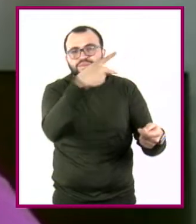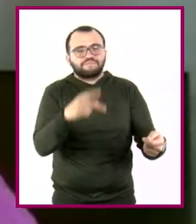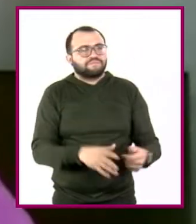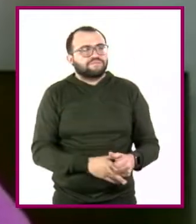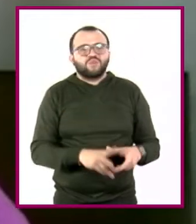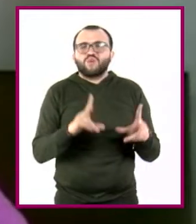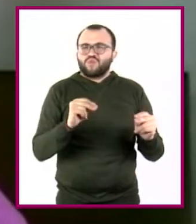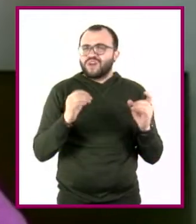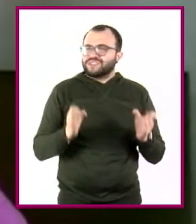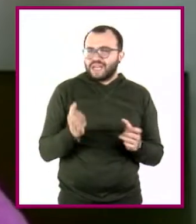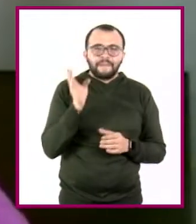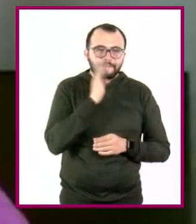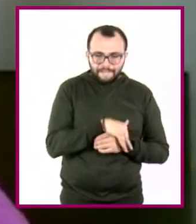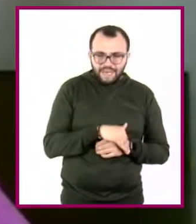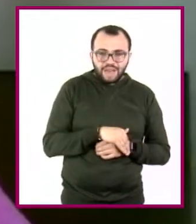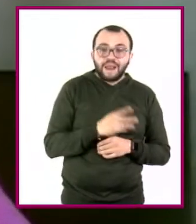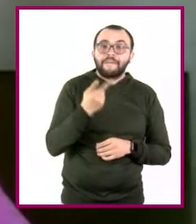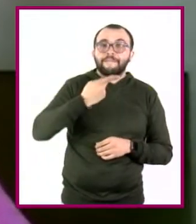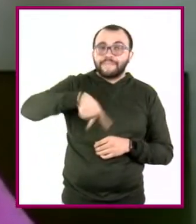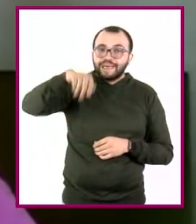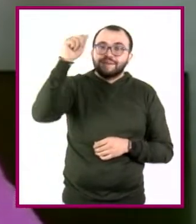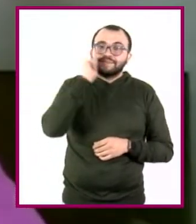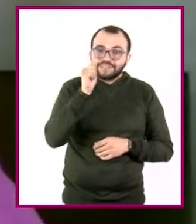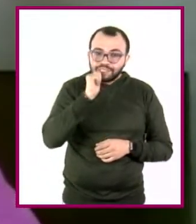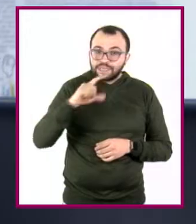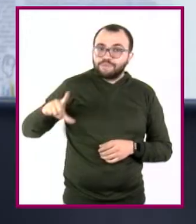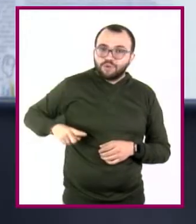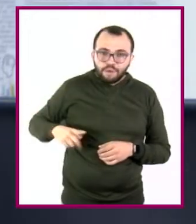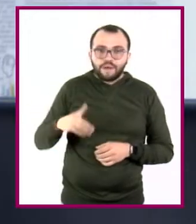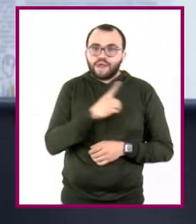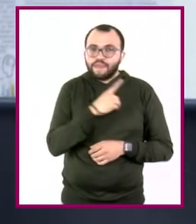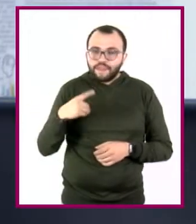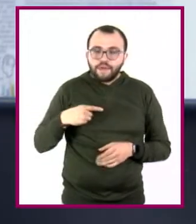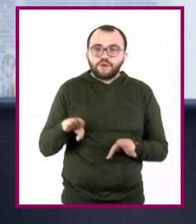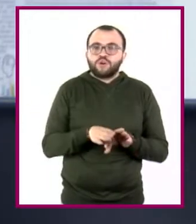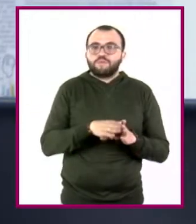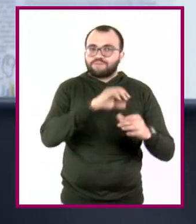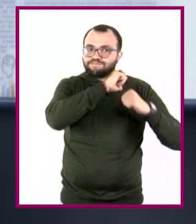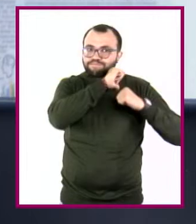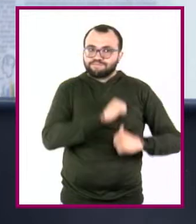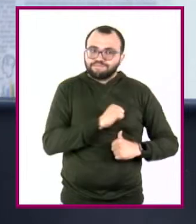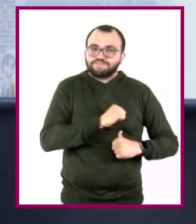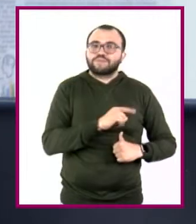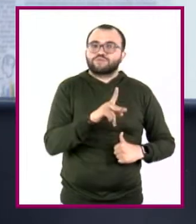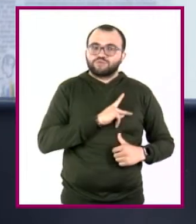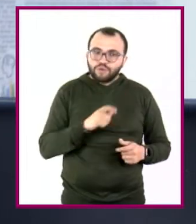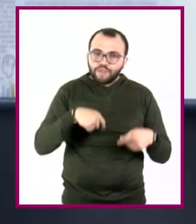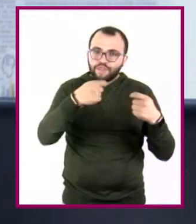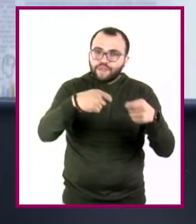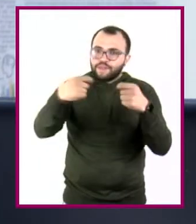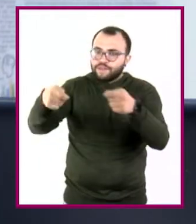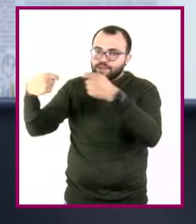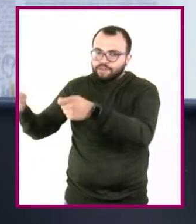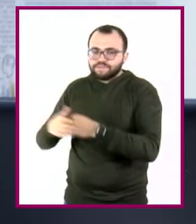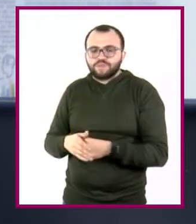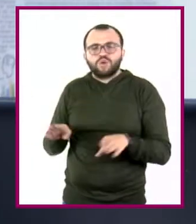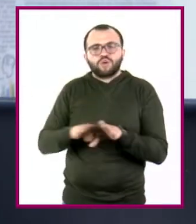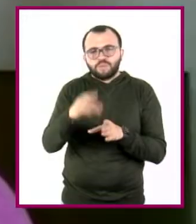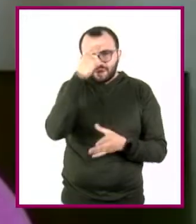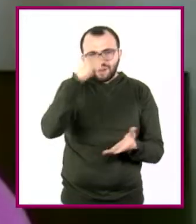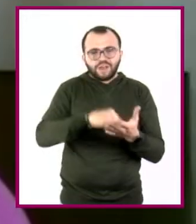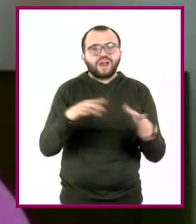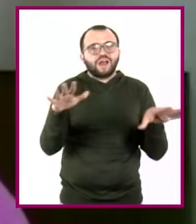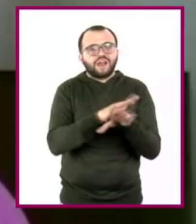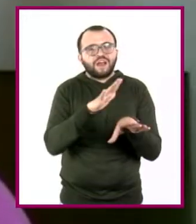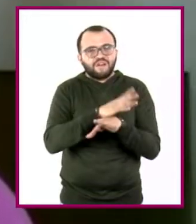mal, pero siempre el Estado debería tutelar. ¿Cómo considera los cambios en las reformas educativas? Bueno, ha